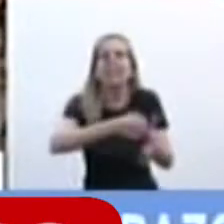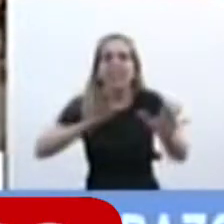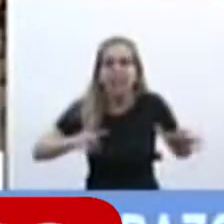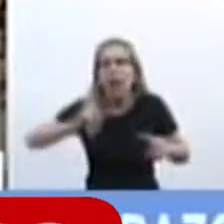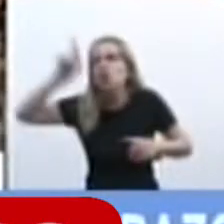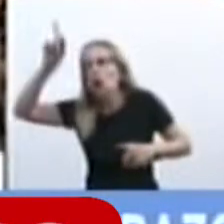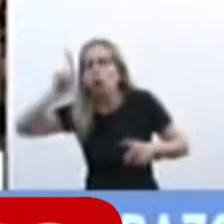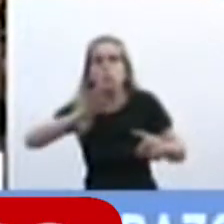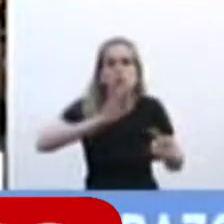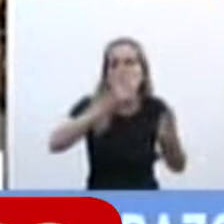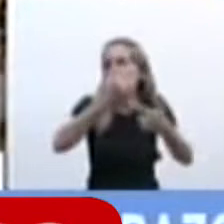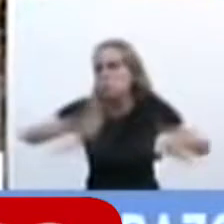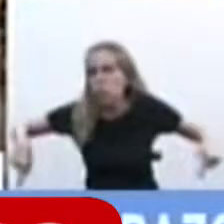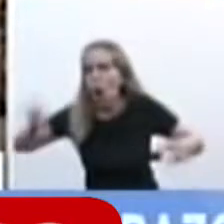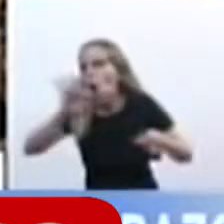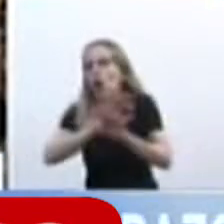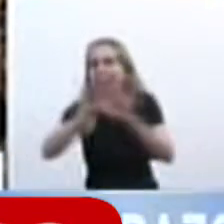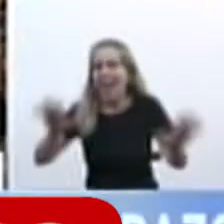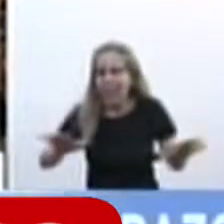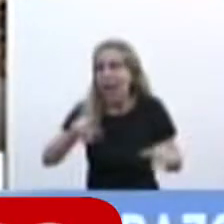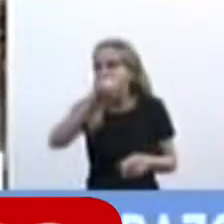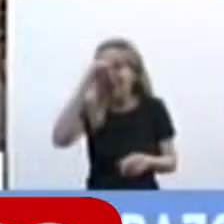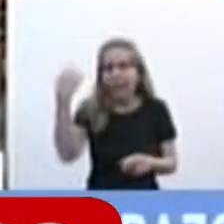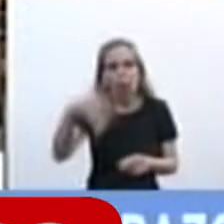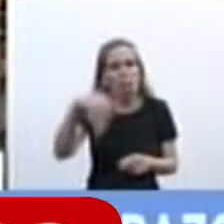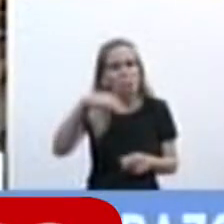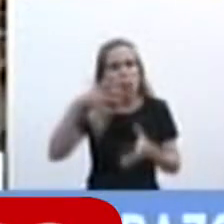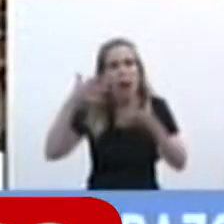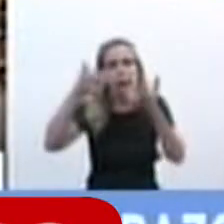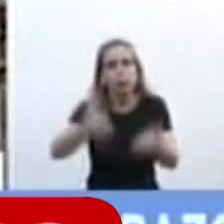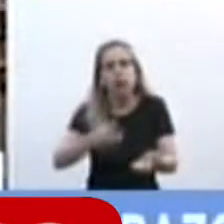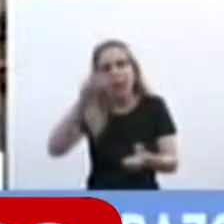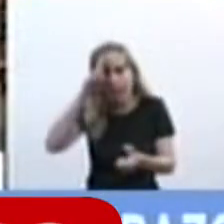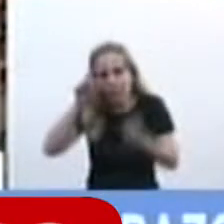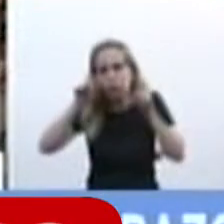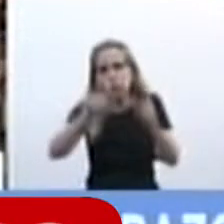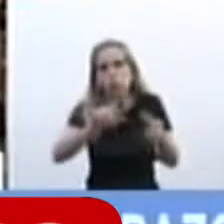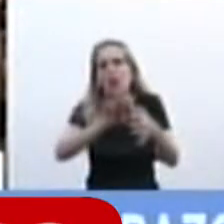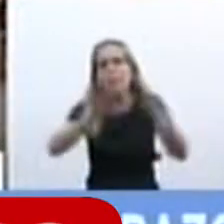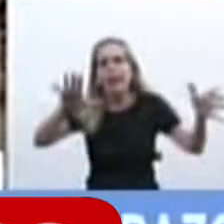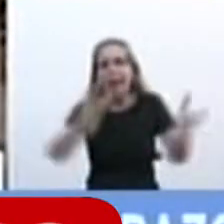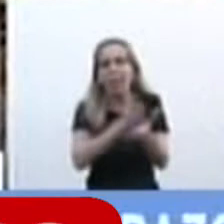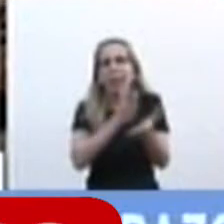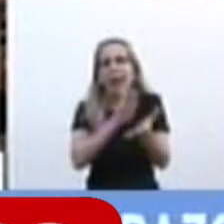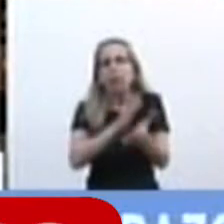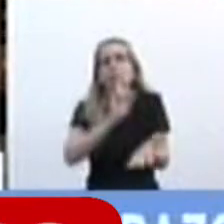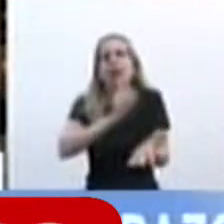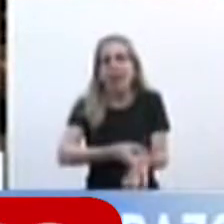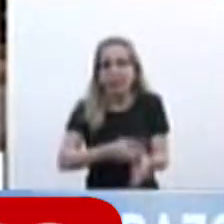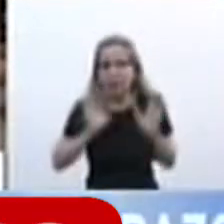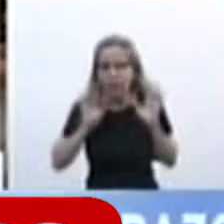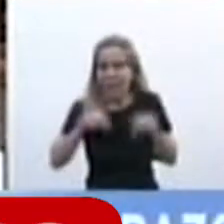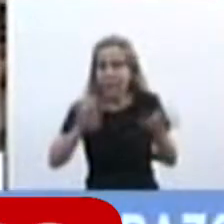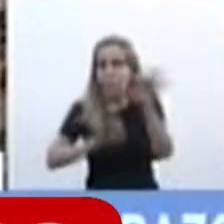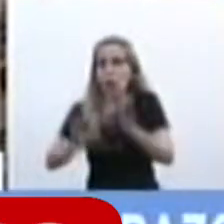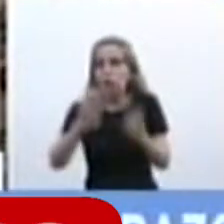ninguno, que tiene derecho a un Estado que le garantice el goce de su plena libertad para decidir. Aún así, la ley que